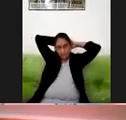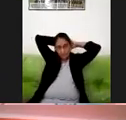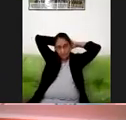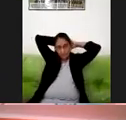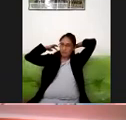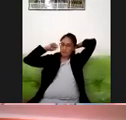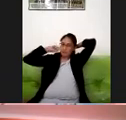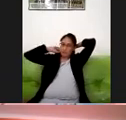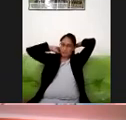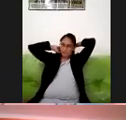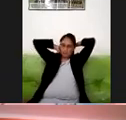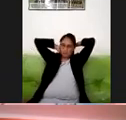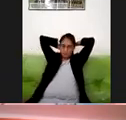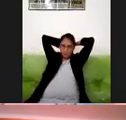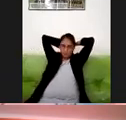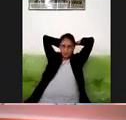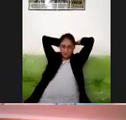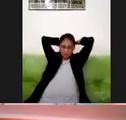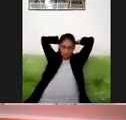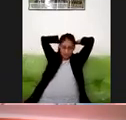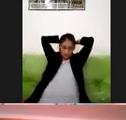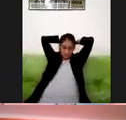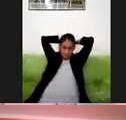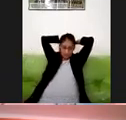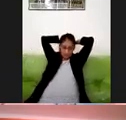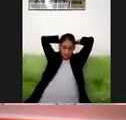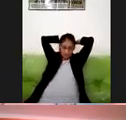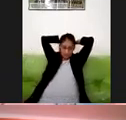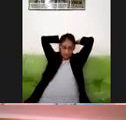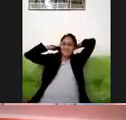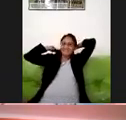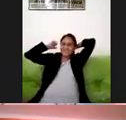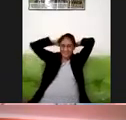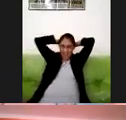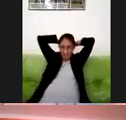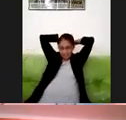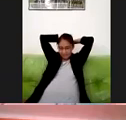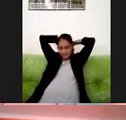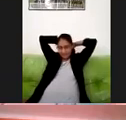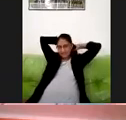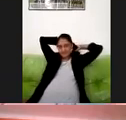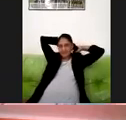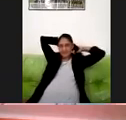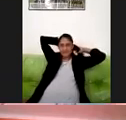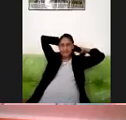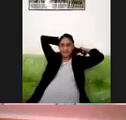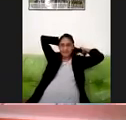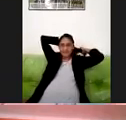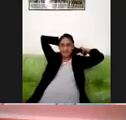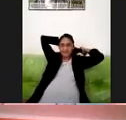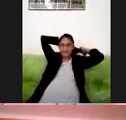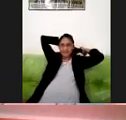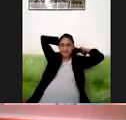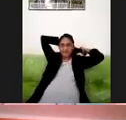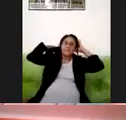perdón. Hay que sacarse la papa de la boca a la mañana. Bien, entonces, estos tipos de uniones nos van ayudando a que